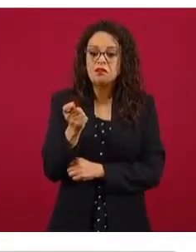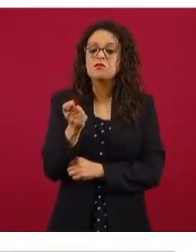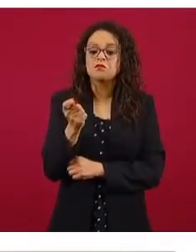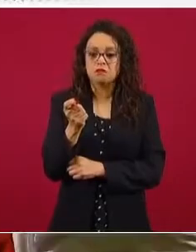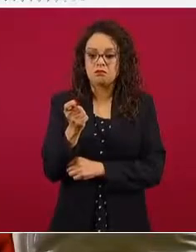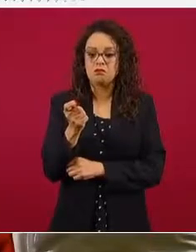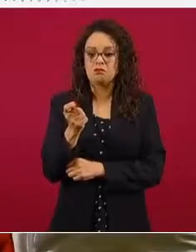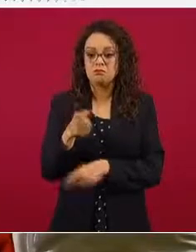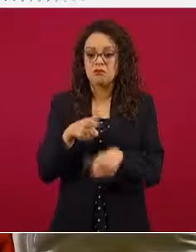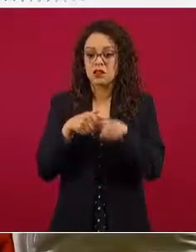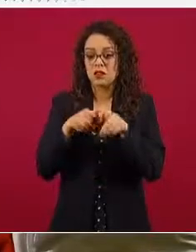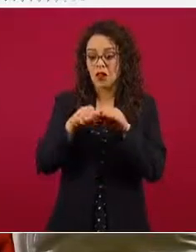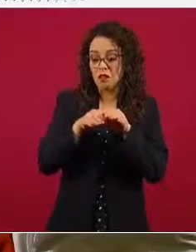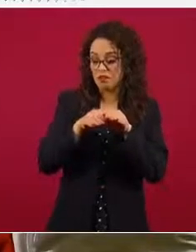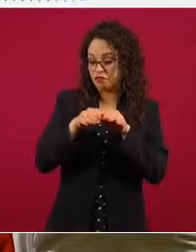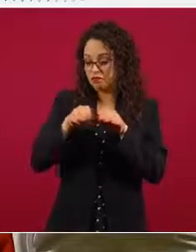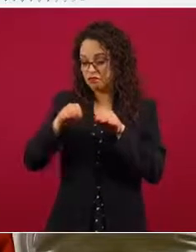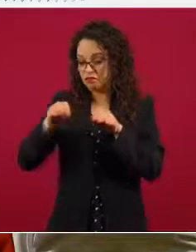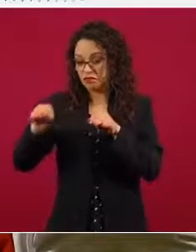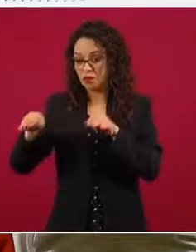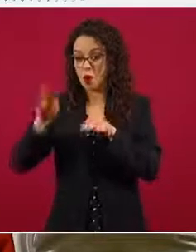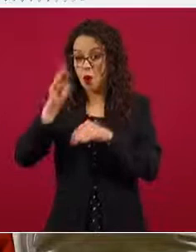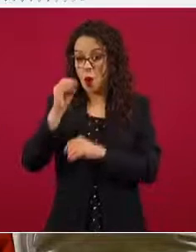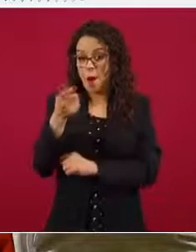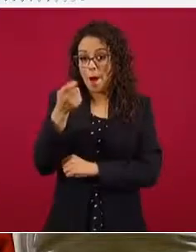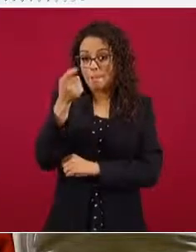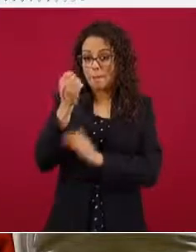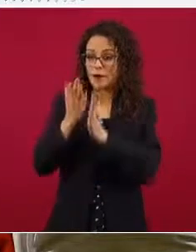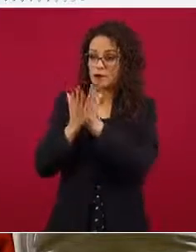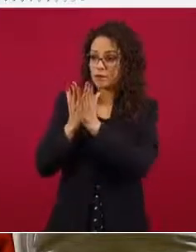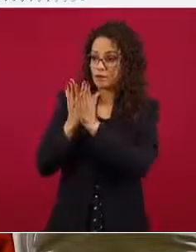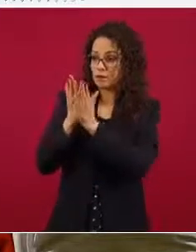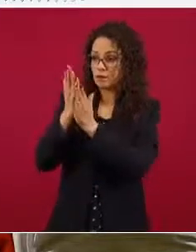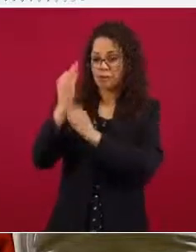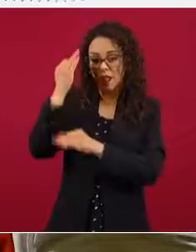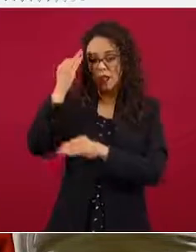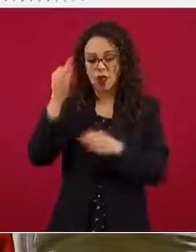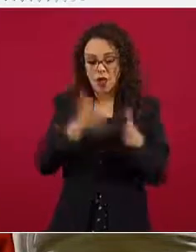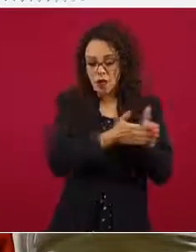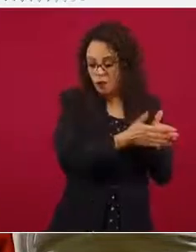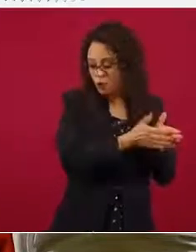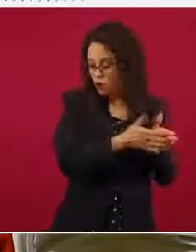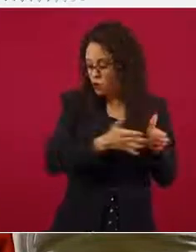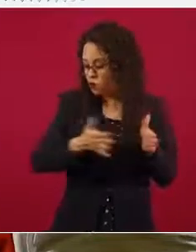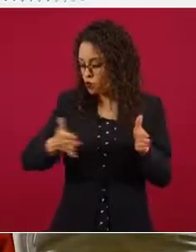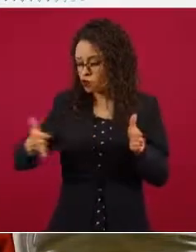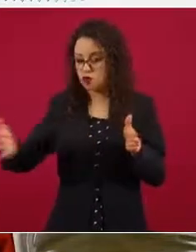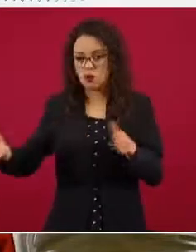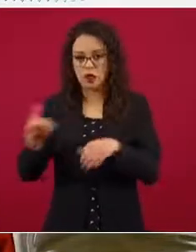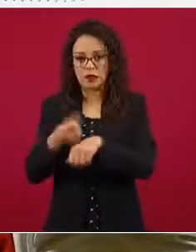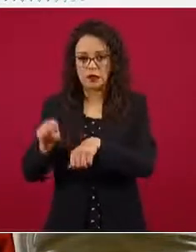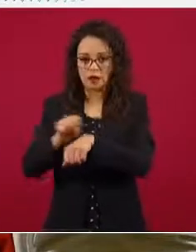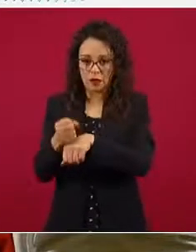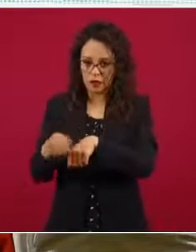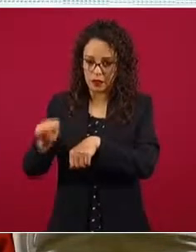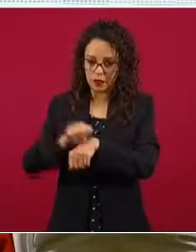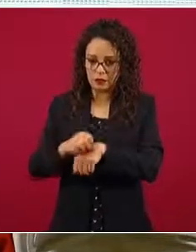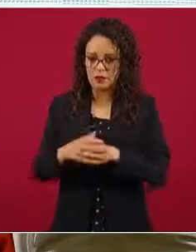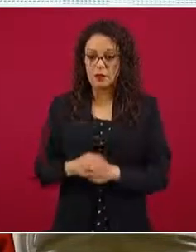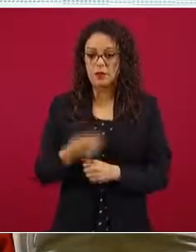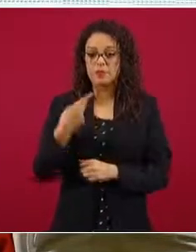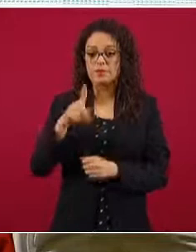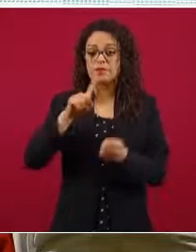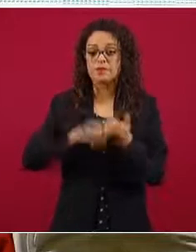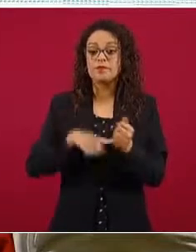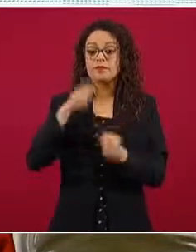de la epidemia, si no es que de incremento a lo largo del tiempo. La mortalidad, sin embargo, va en descenso, la siguiente,